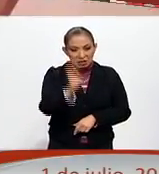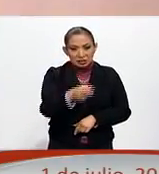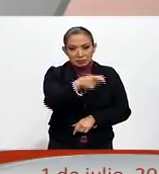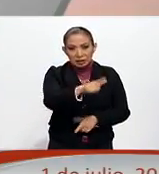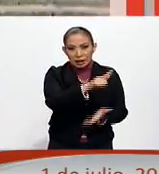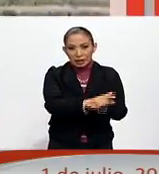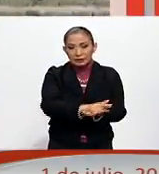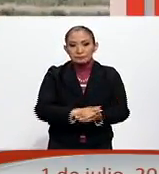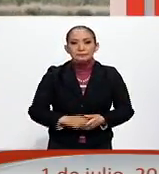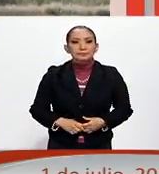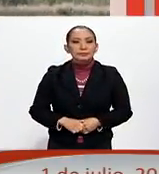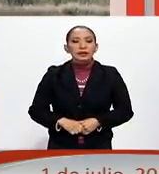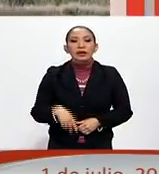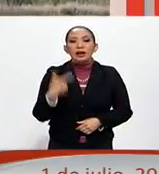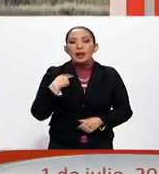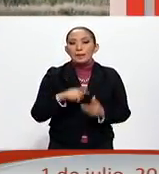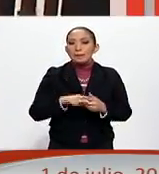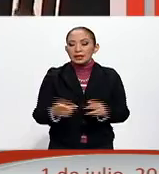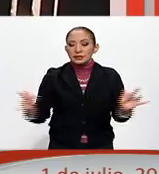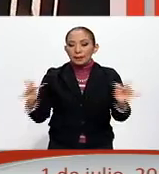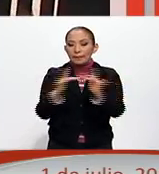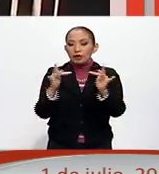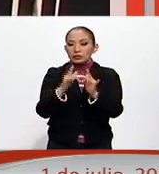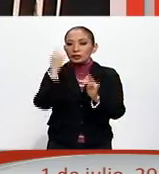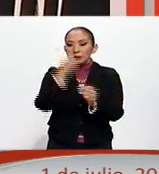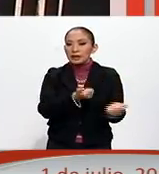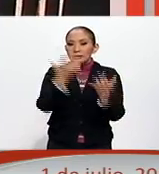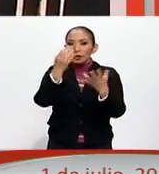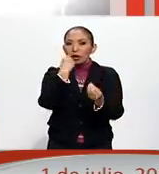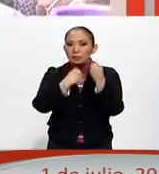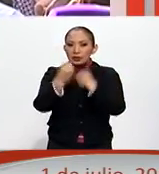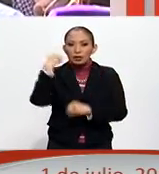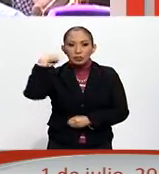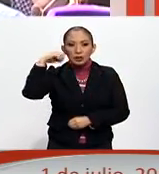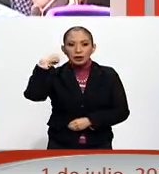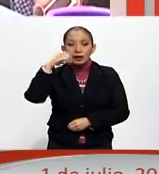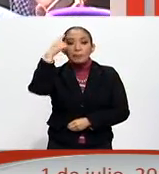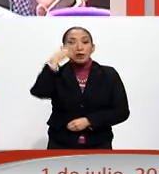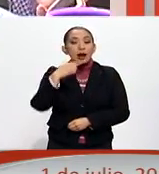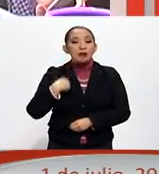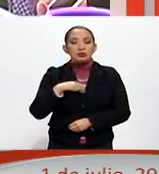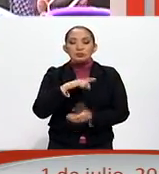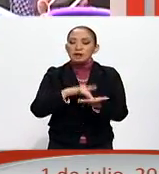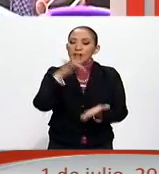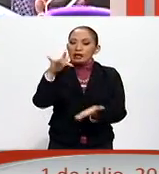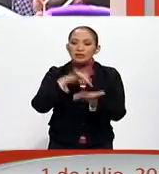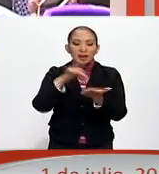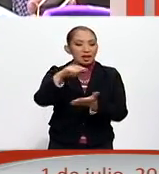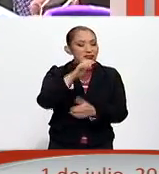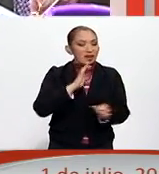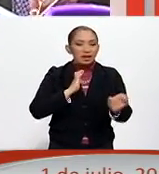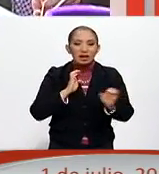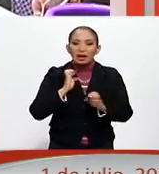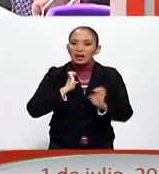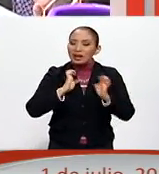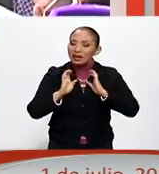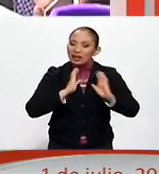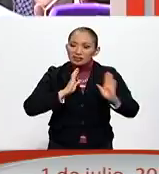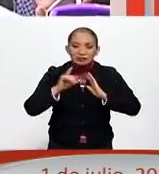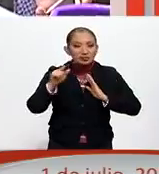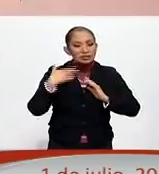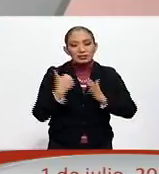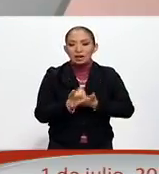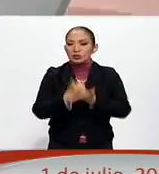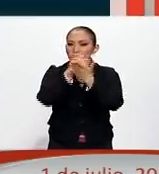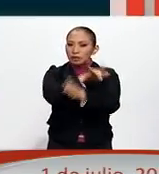educativa. Inicia el puente aéreo para llevar alimentos a Oaxaca. Agradecemos mucho el apoyo del Ejército por la vía de este puente